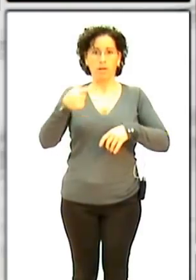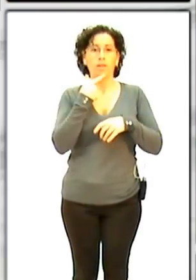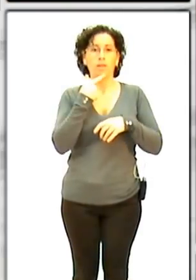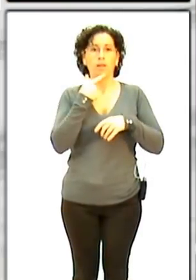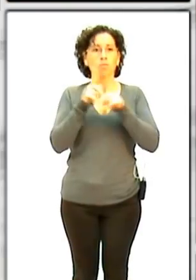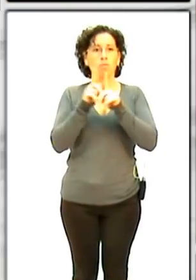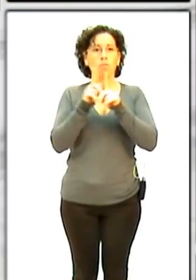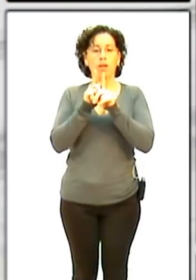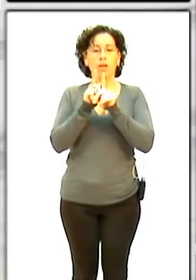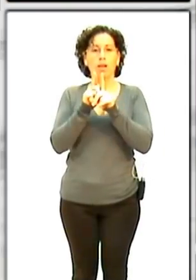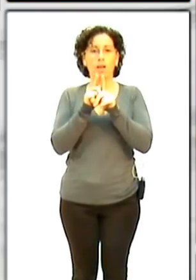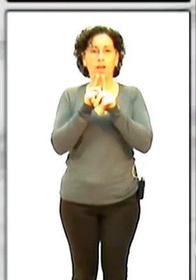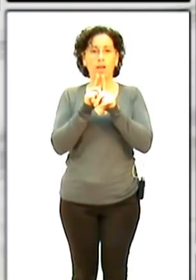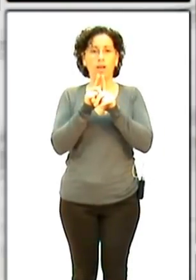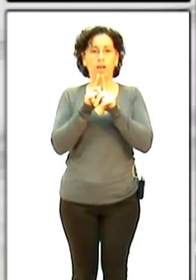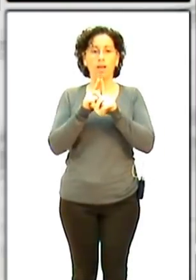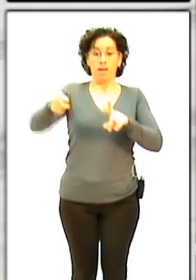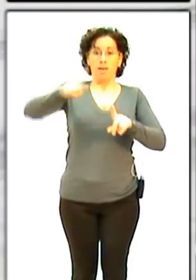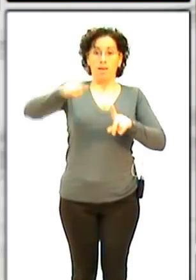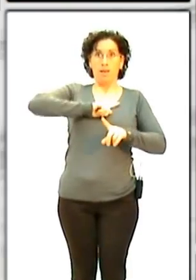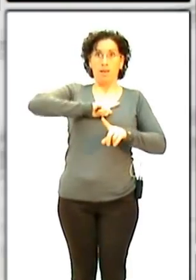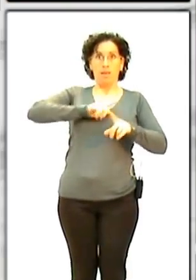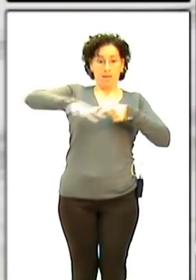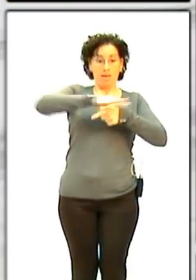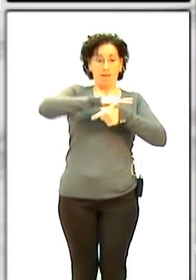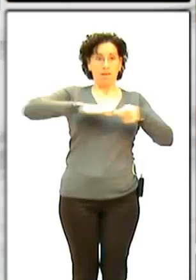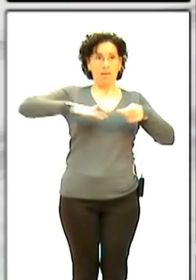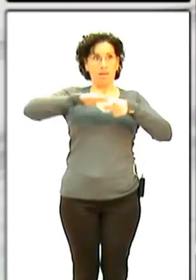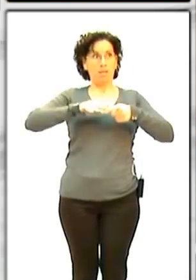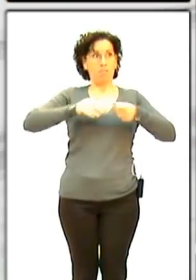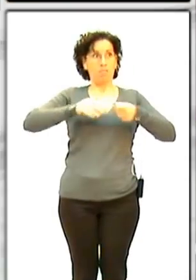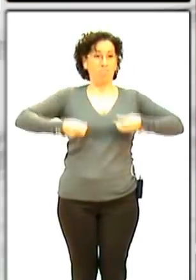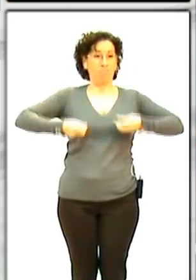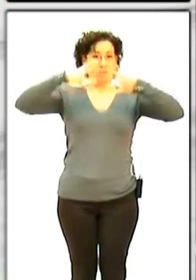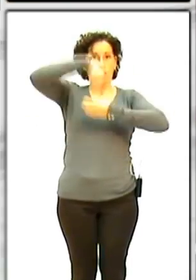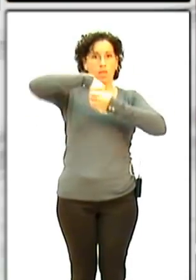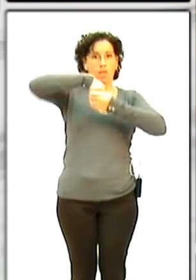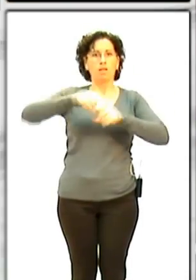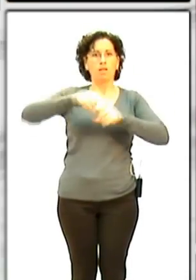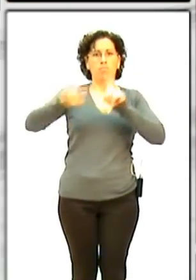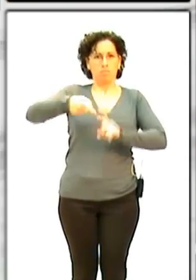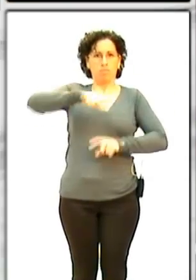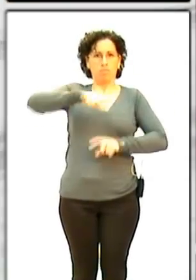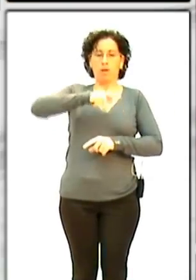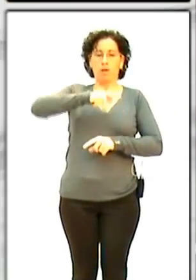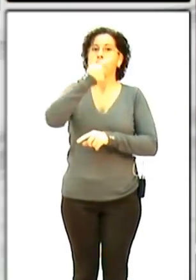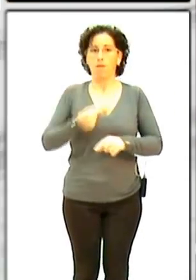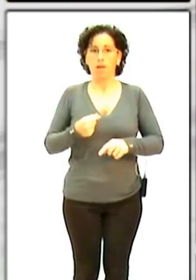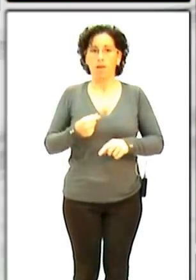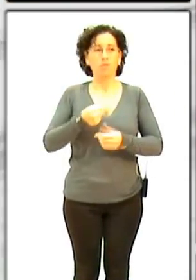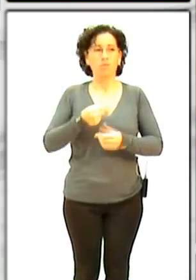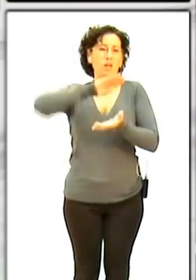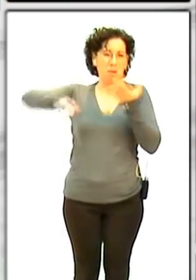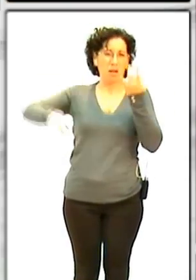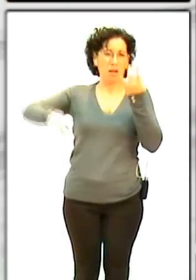intensidad que te puede localizar en espacios cerrados. Bueno, teniendo esas tecnologías, aparte de los Fujitsu,